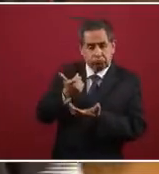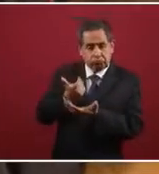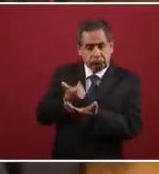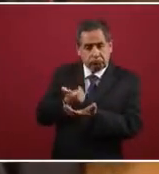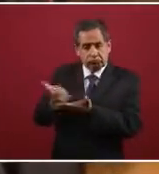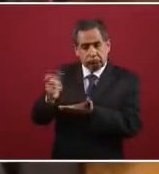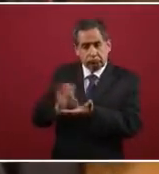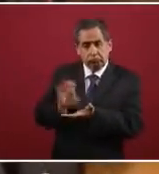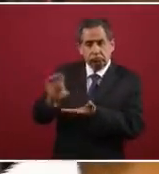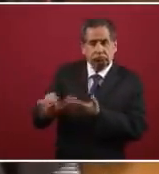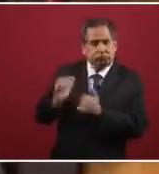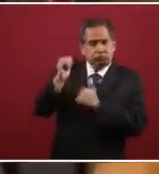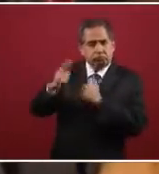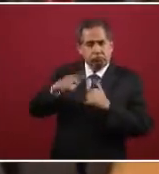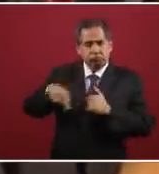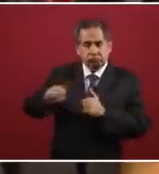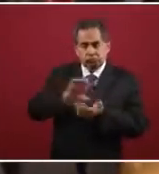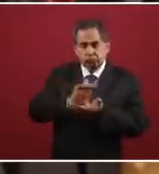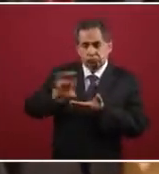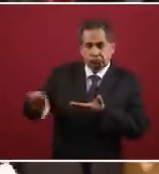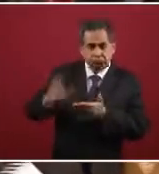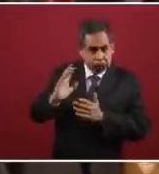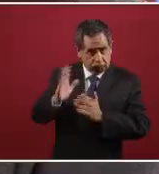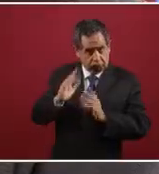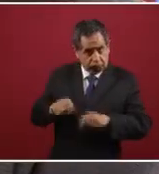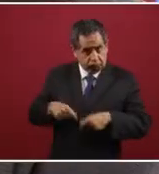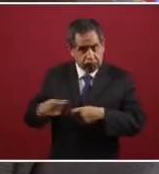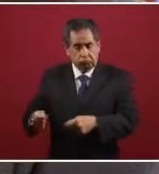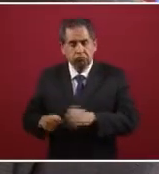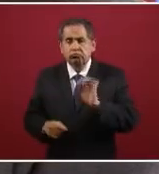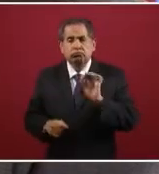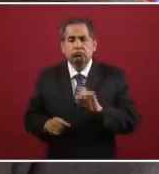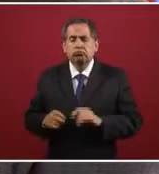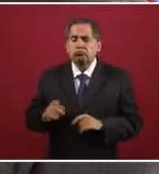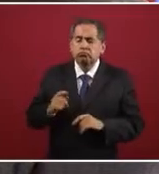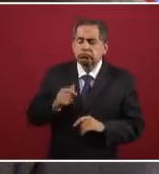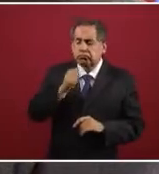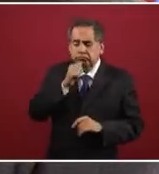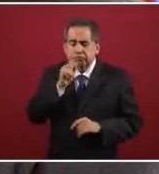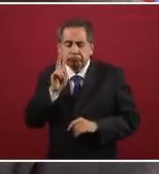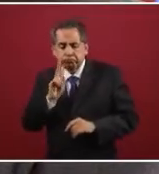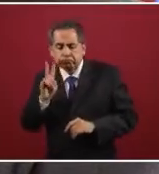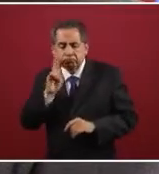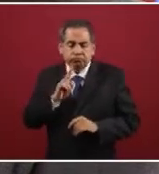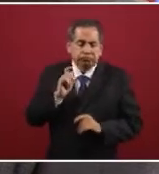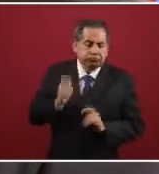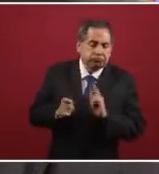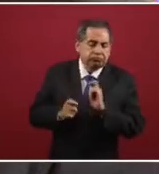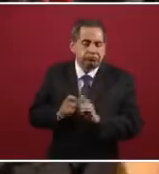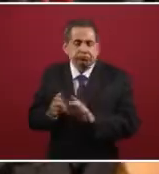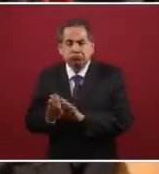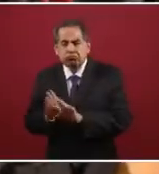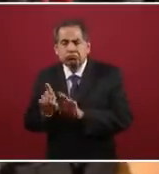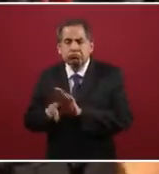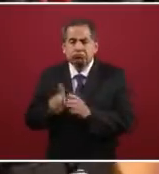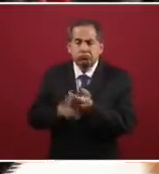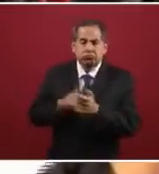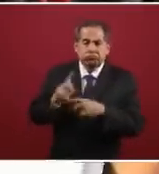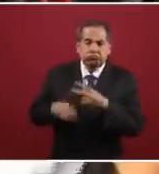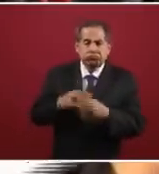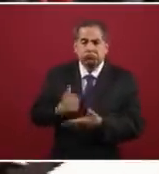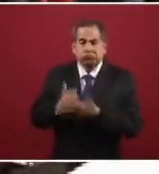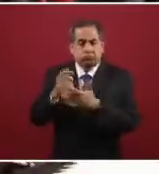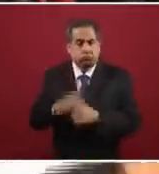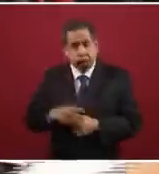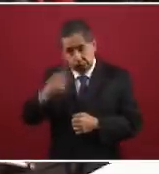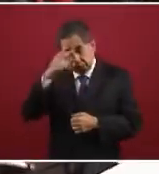alguno de estos cooperantes que usted comenta o simplemente están conociendo del caso para ver de qué manera podrían ayudar?